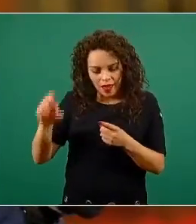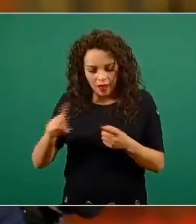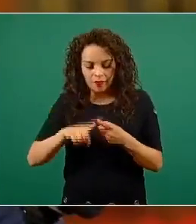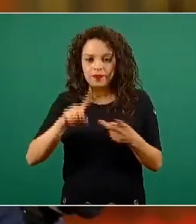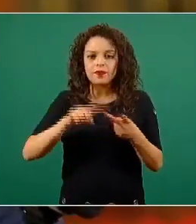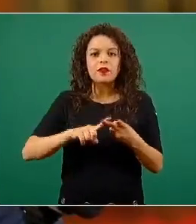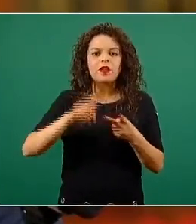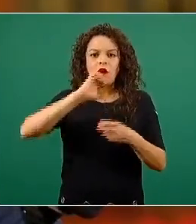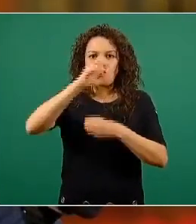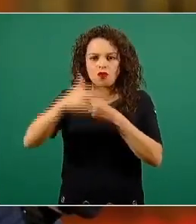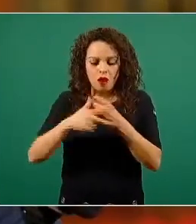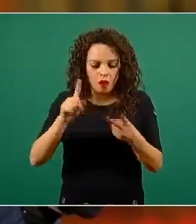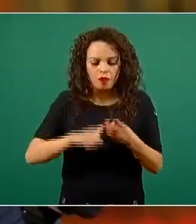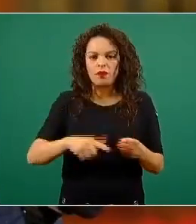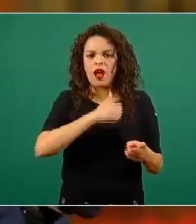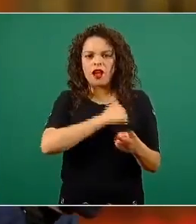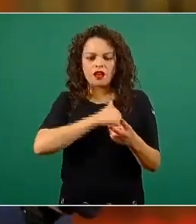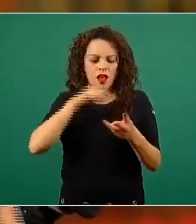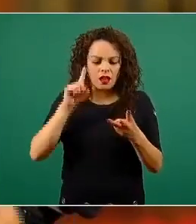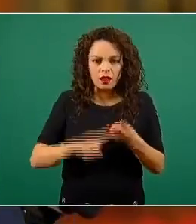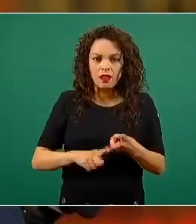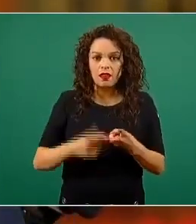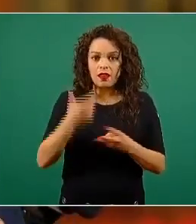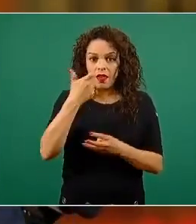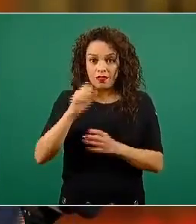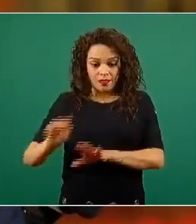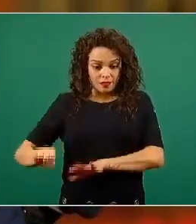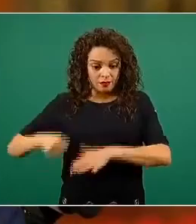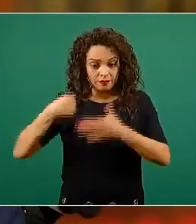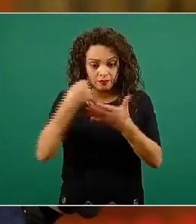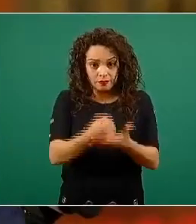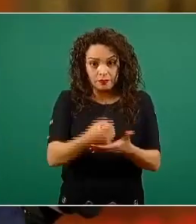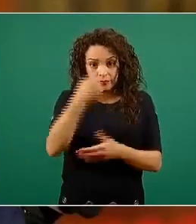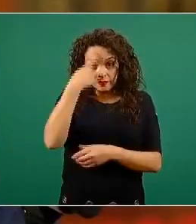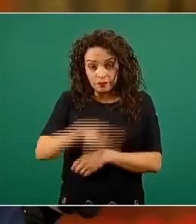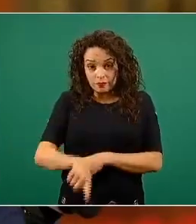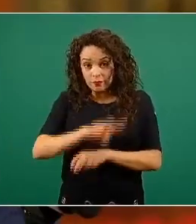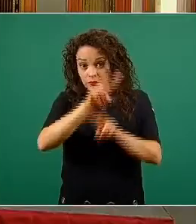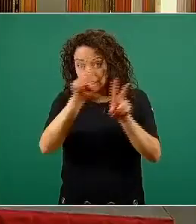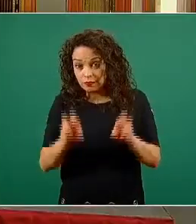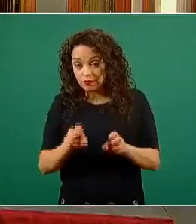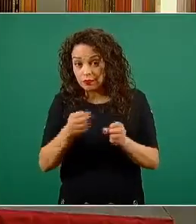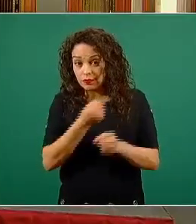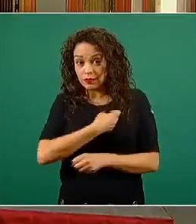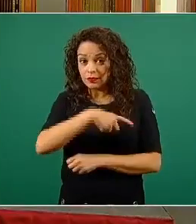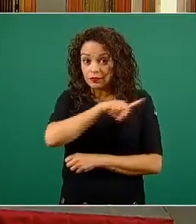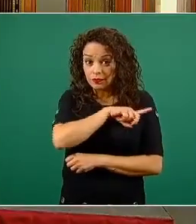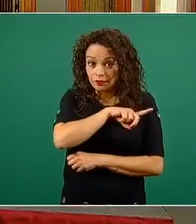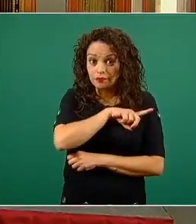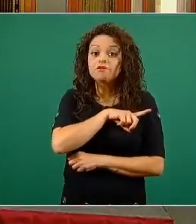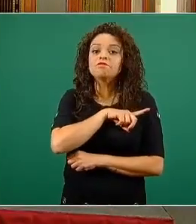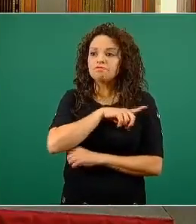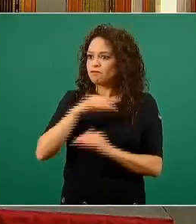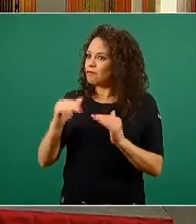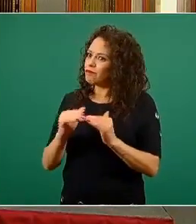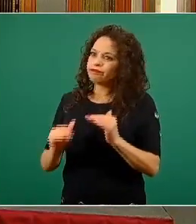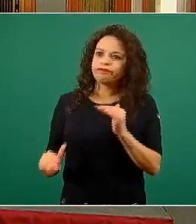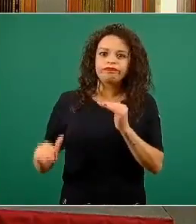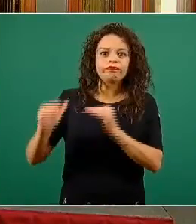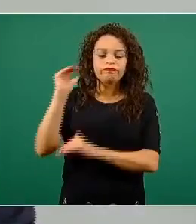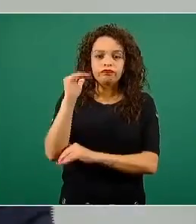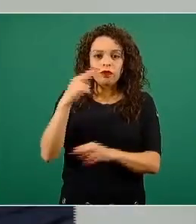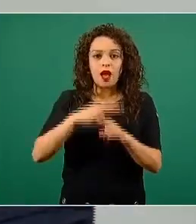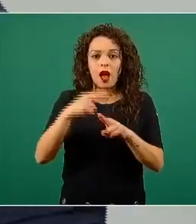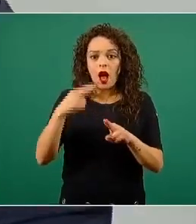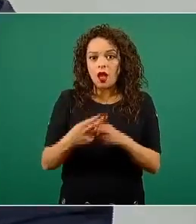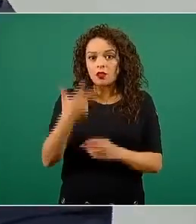en donde el gasto público en salud es en general superior incluso al 6%, llega en promedio al